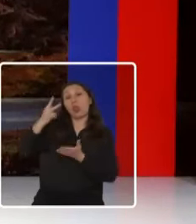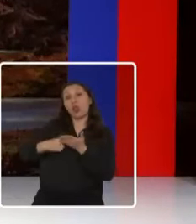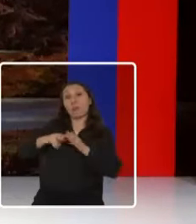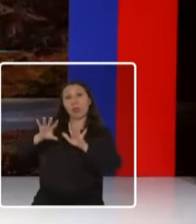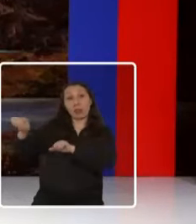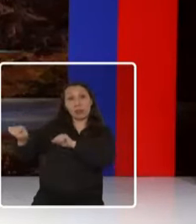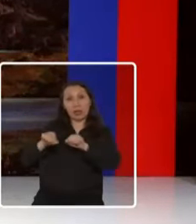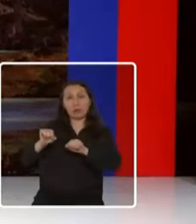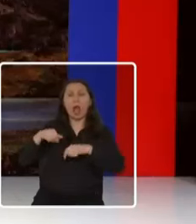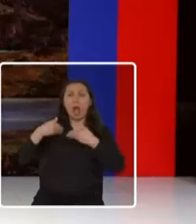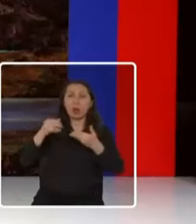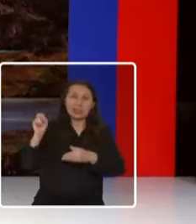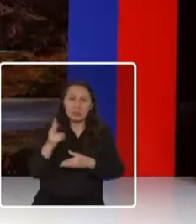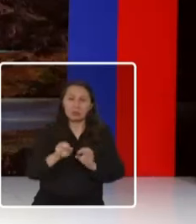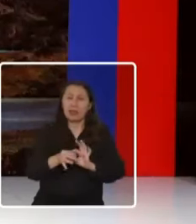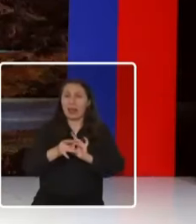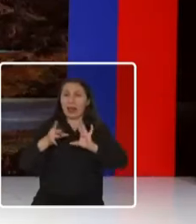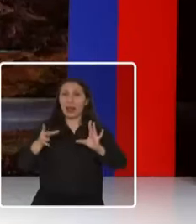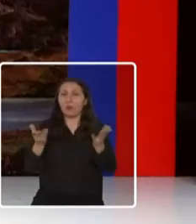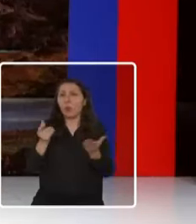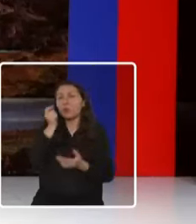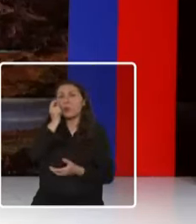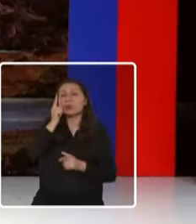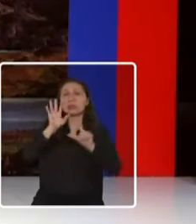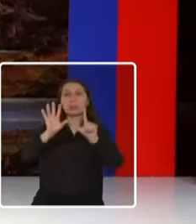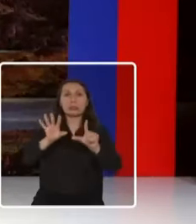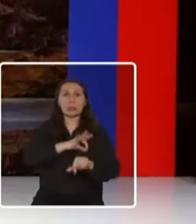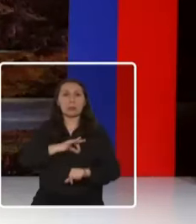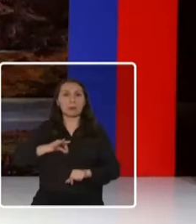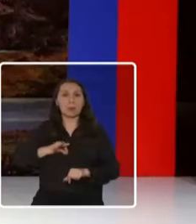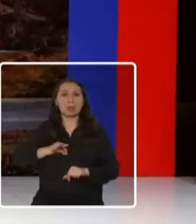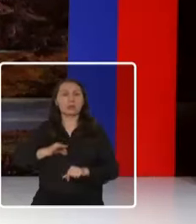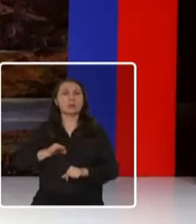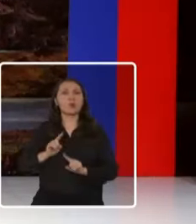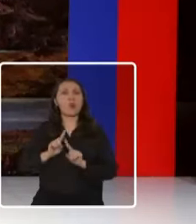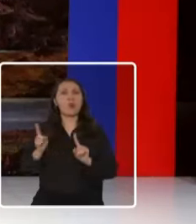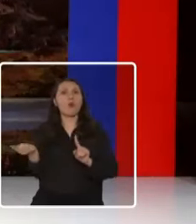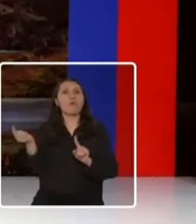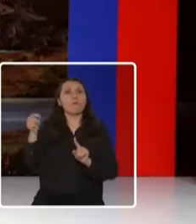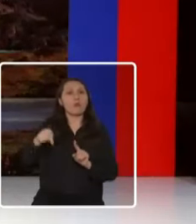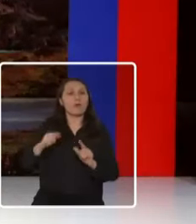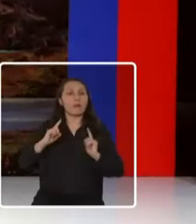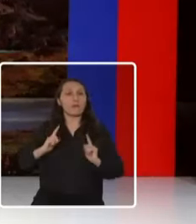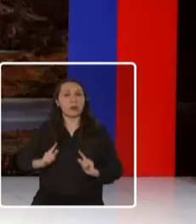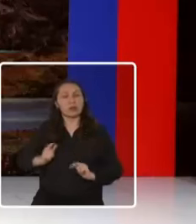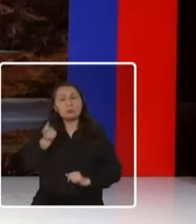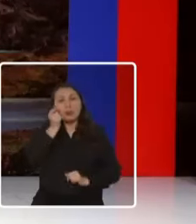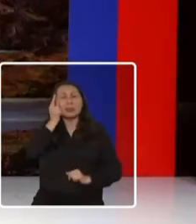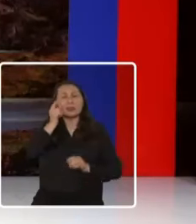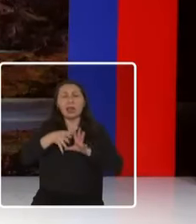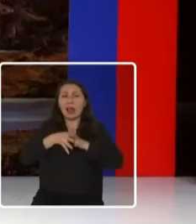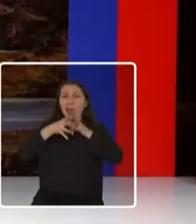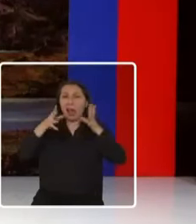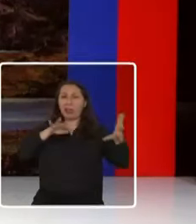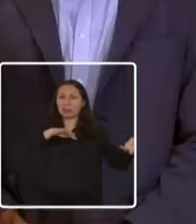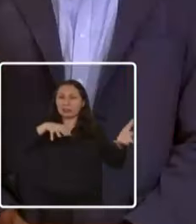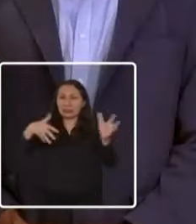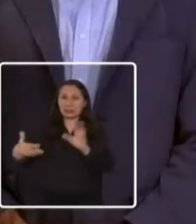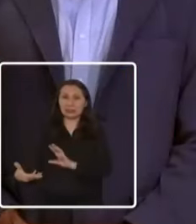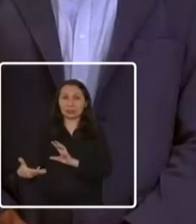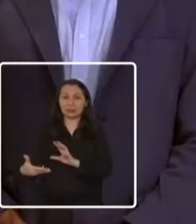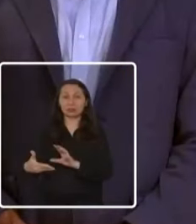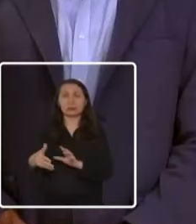del 2010. Considerando eso, ¿cómo se entiende que hayan 7 ministros que no hayan retornado de sus vacaciones considerando la envergadura de esta